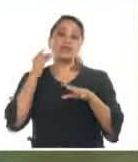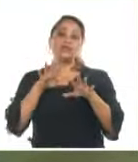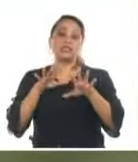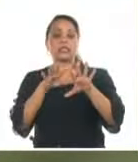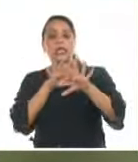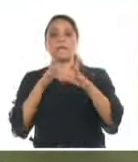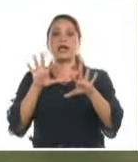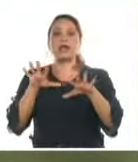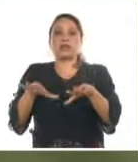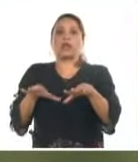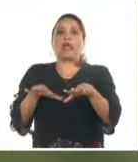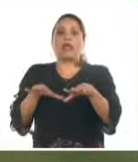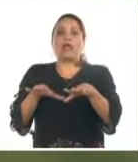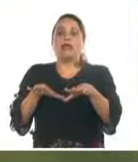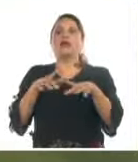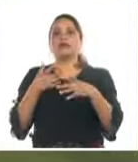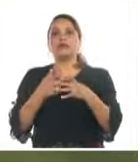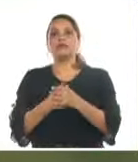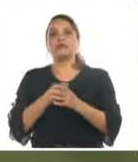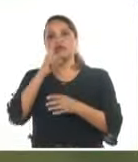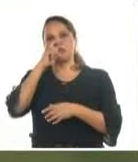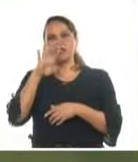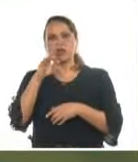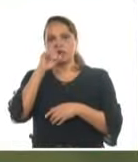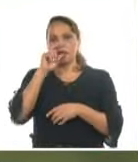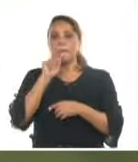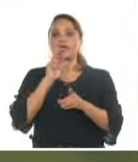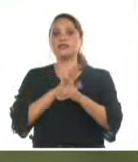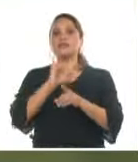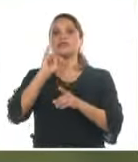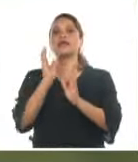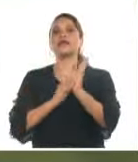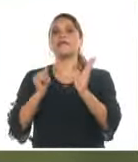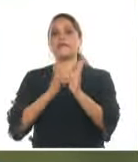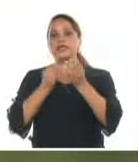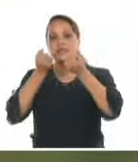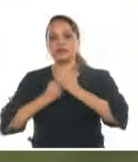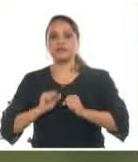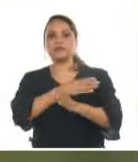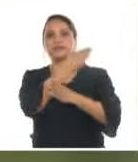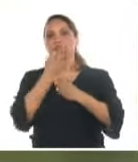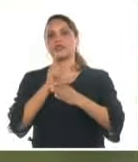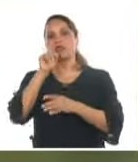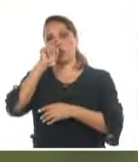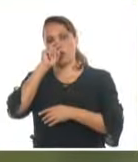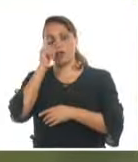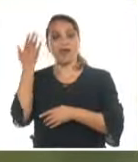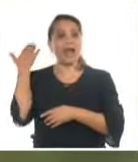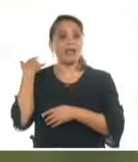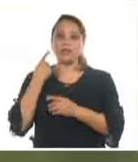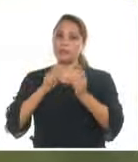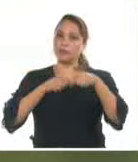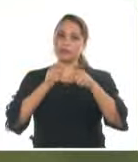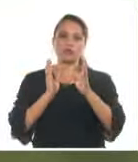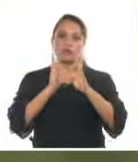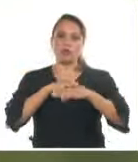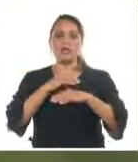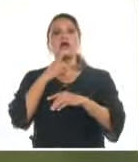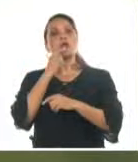qué tiempo? ¿Niños de qué tiempo? Niños a partir de 6 meses de edad. 6 meses, 1 año, este tipo de cirugía no se hacía en el país y los profes han